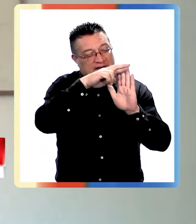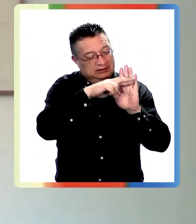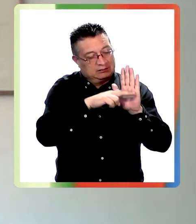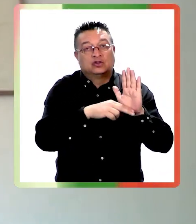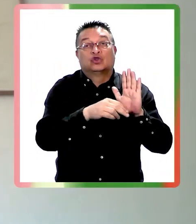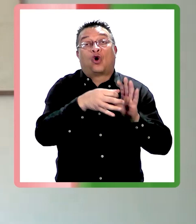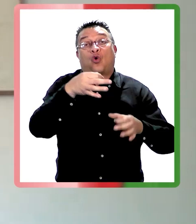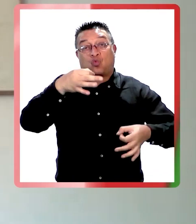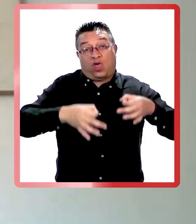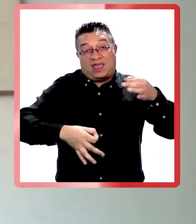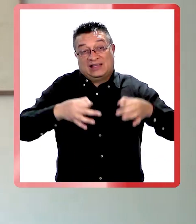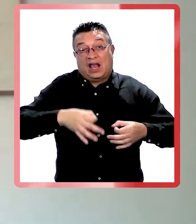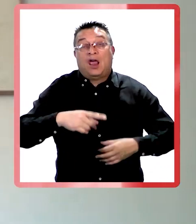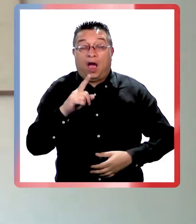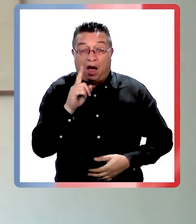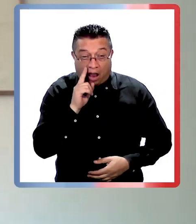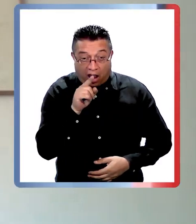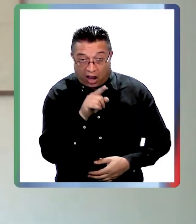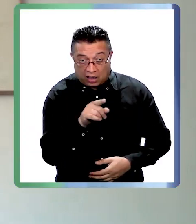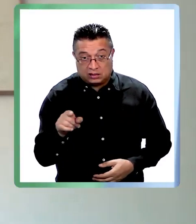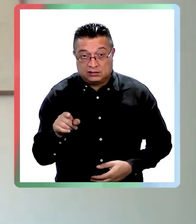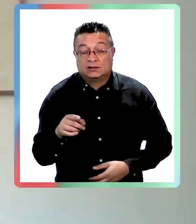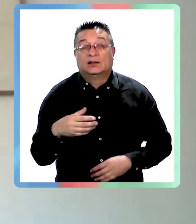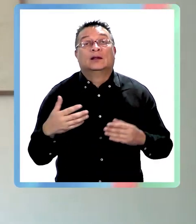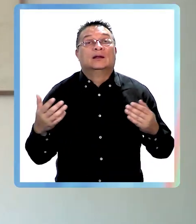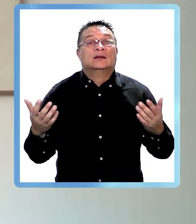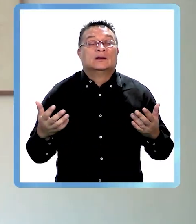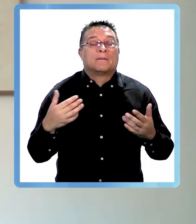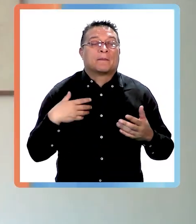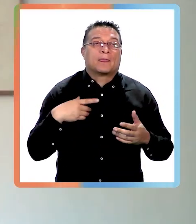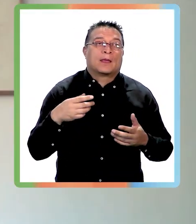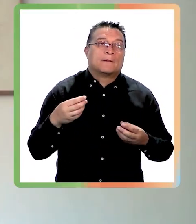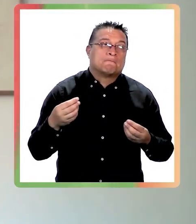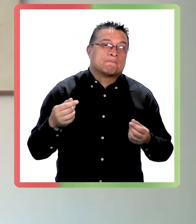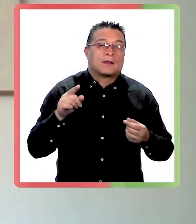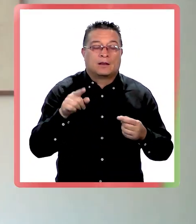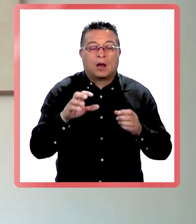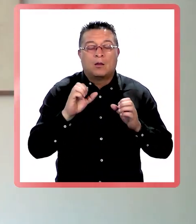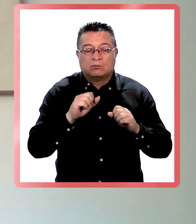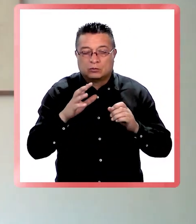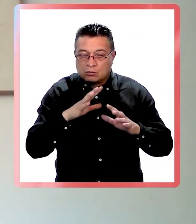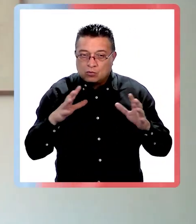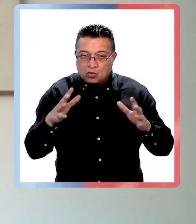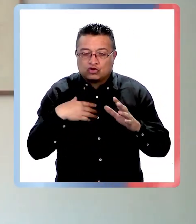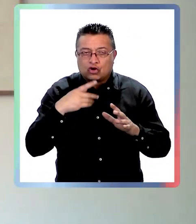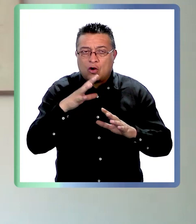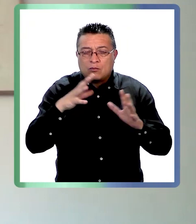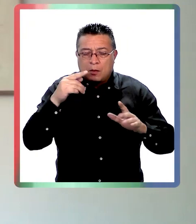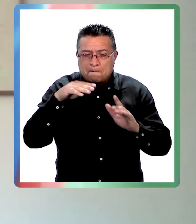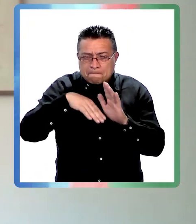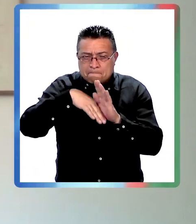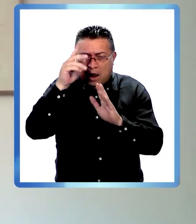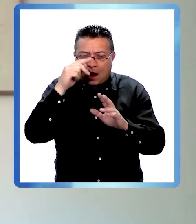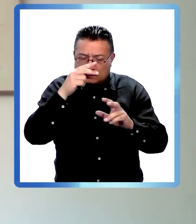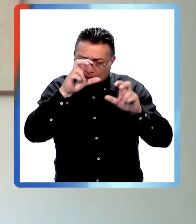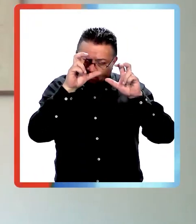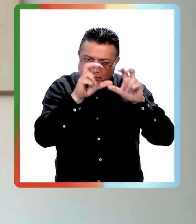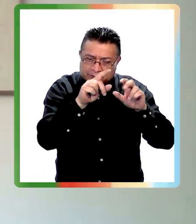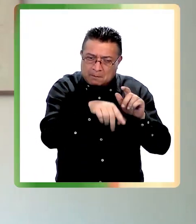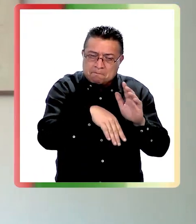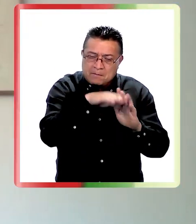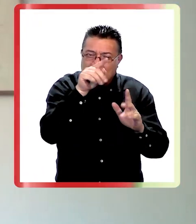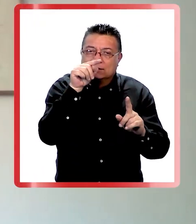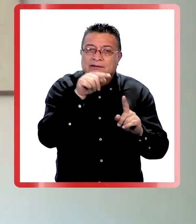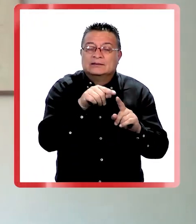judicial, ¿no es cierto?, que tiene, o sea, pone mucho acento